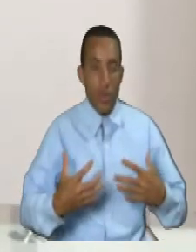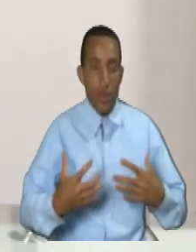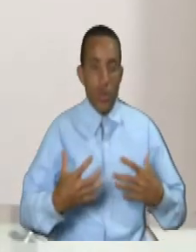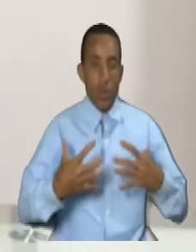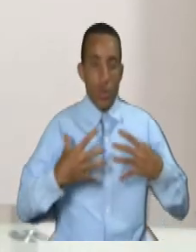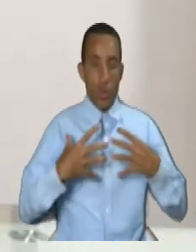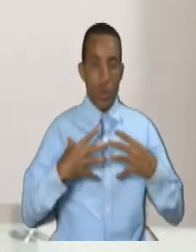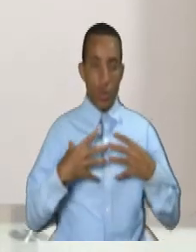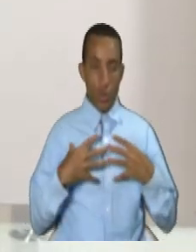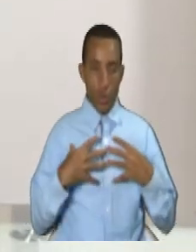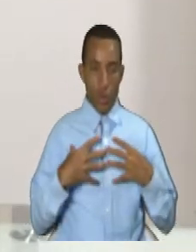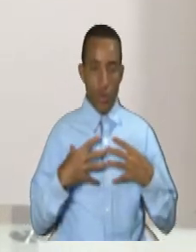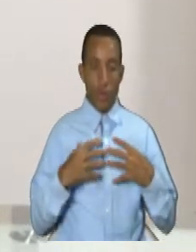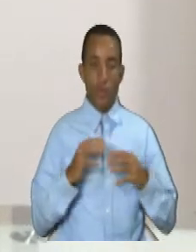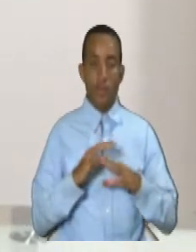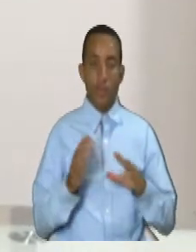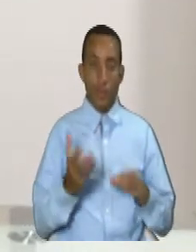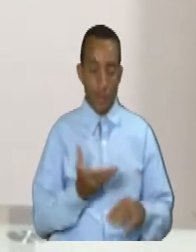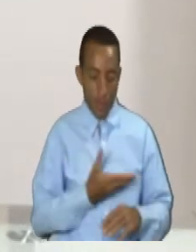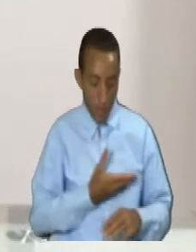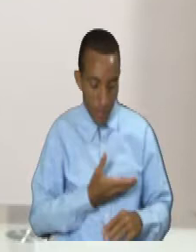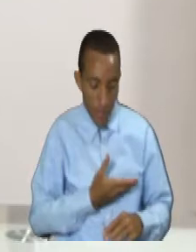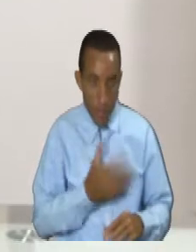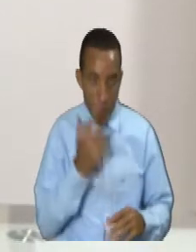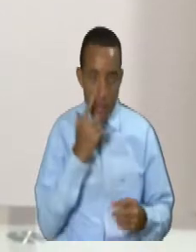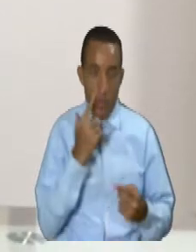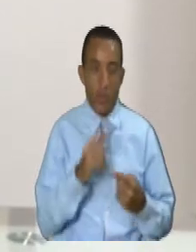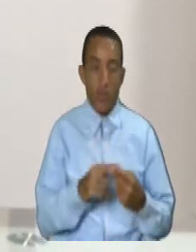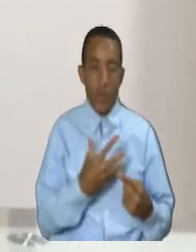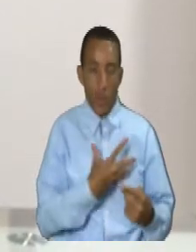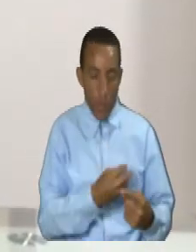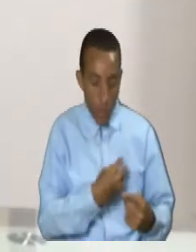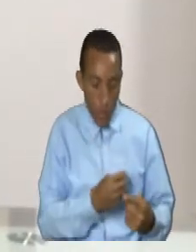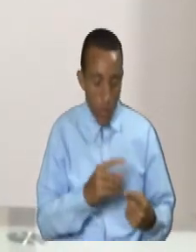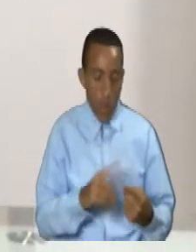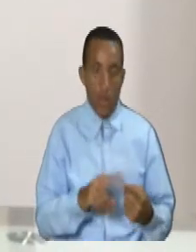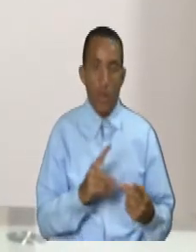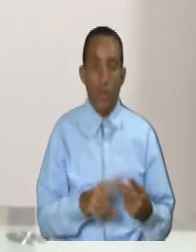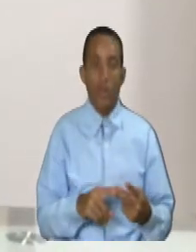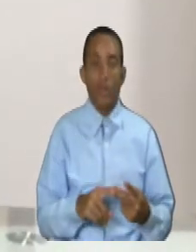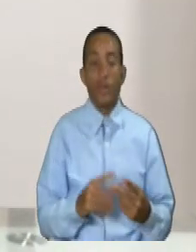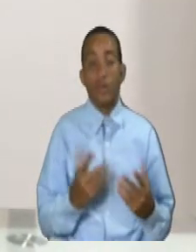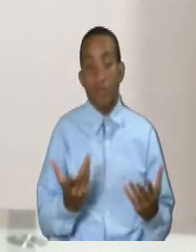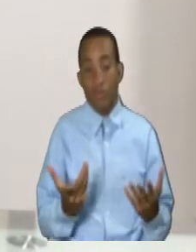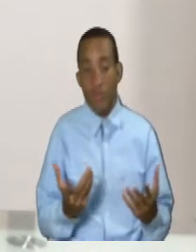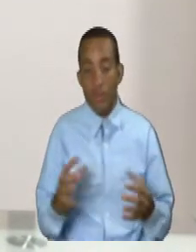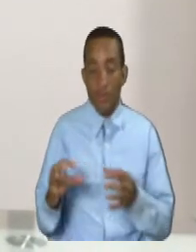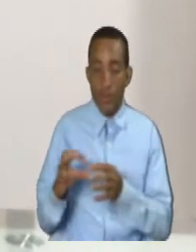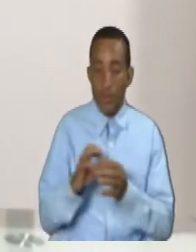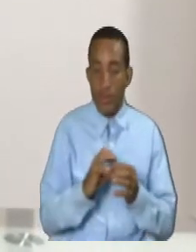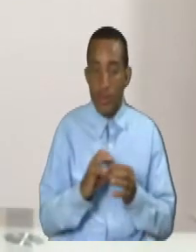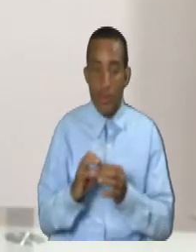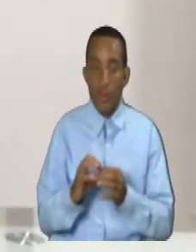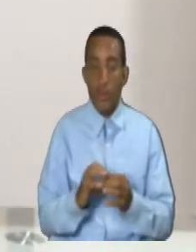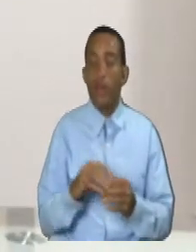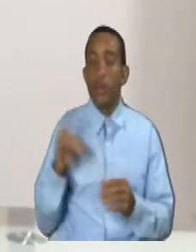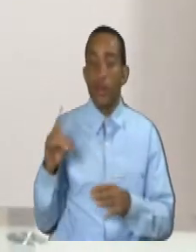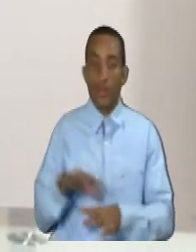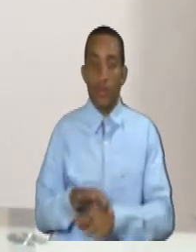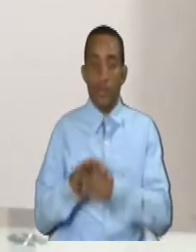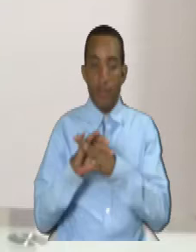reducción, pexia mamaria, abdominoplastia, todo esto llevado de la mano también con un cirujano plástico y